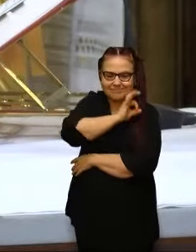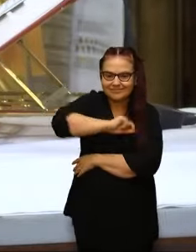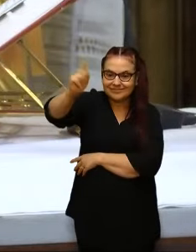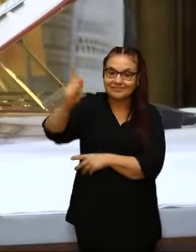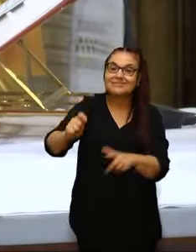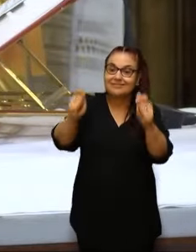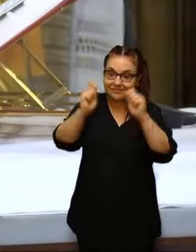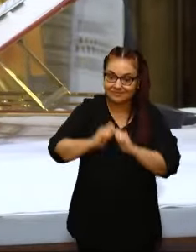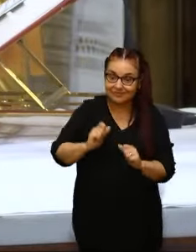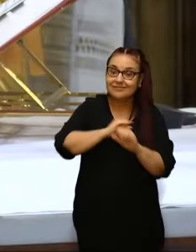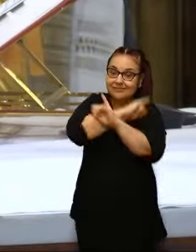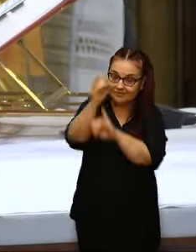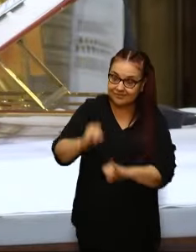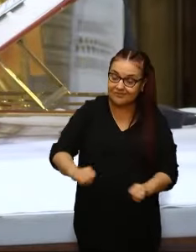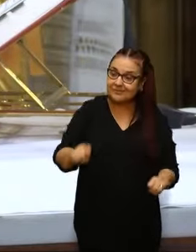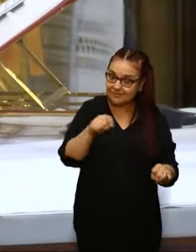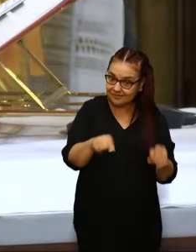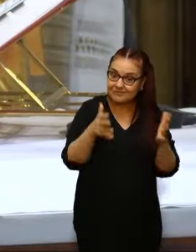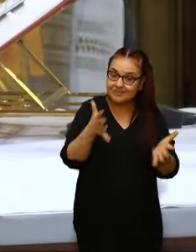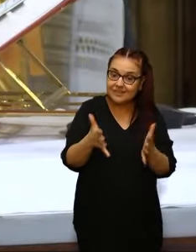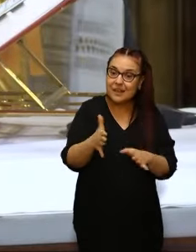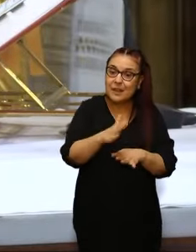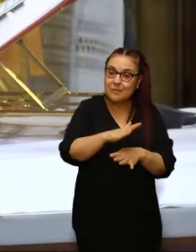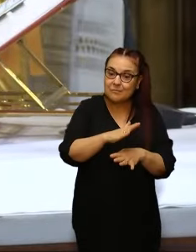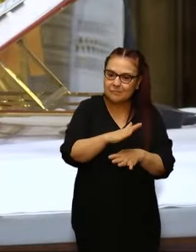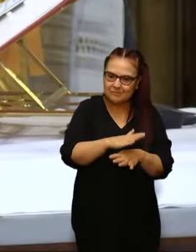y concédenos la paz en nuestros días.